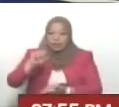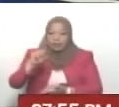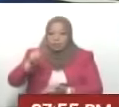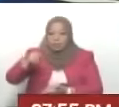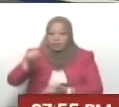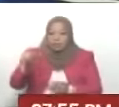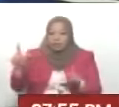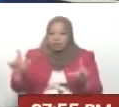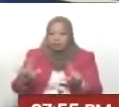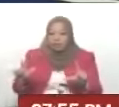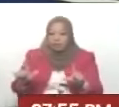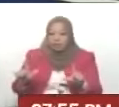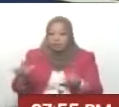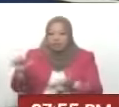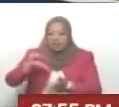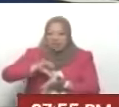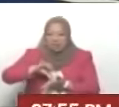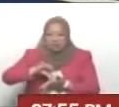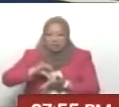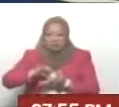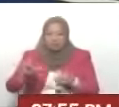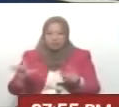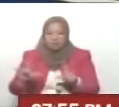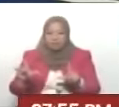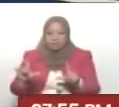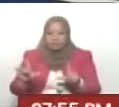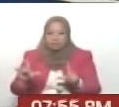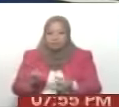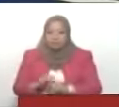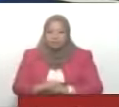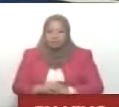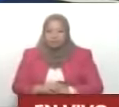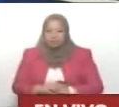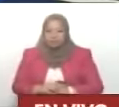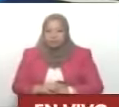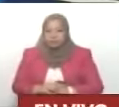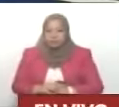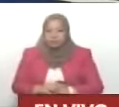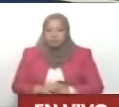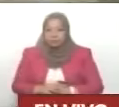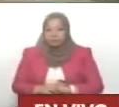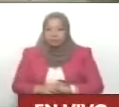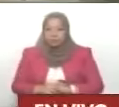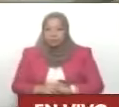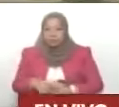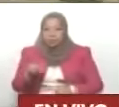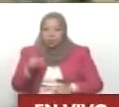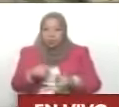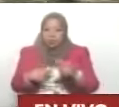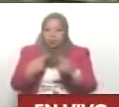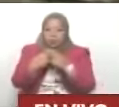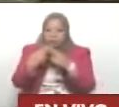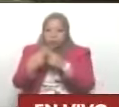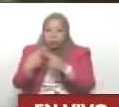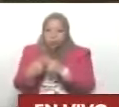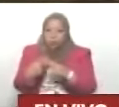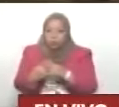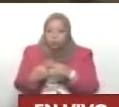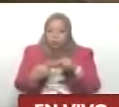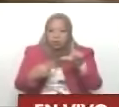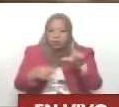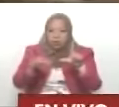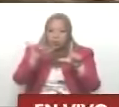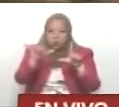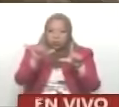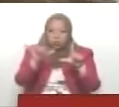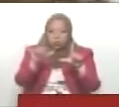tiene normativas que va alimentando con, la va alimentando con algoritmos, ¿sabe? Y le va metiendo,